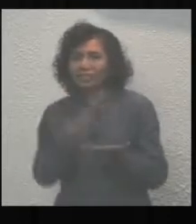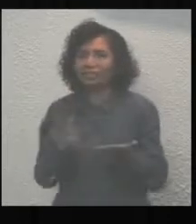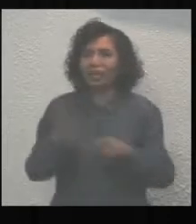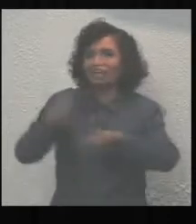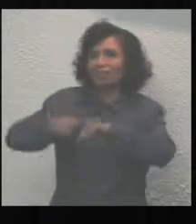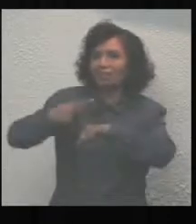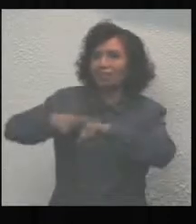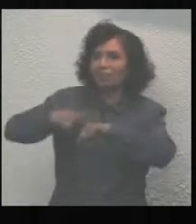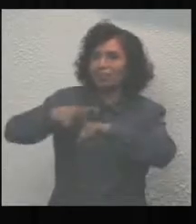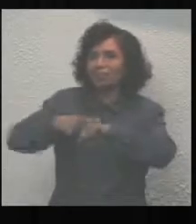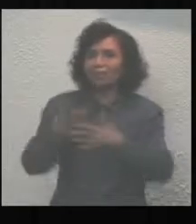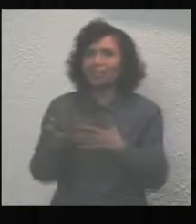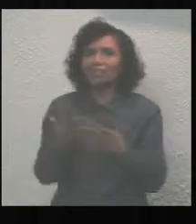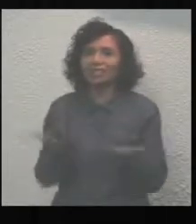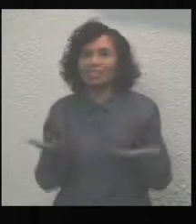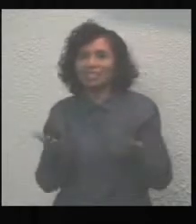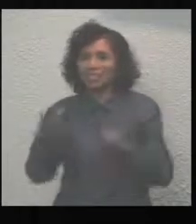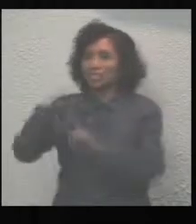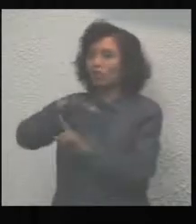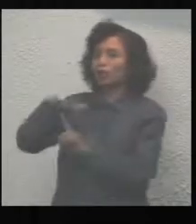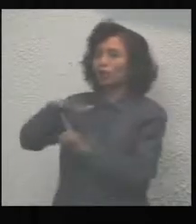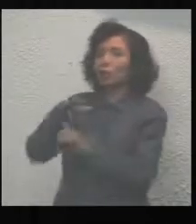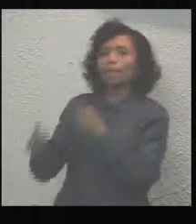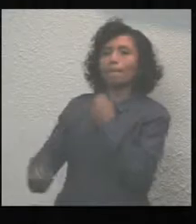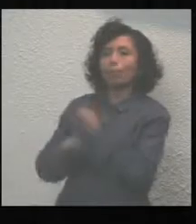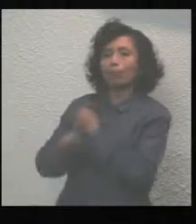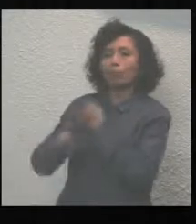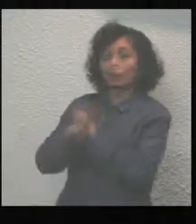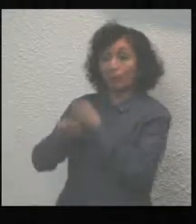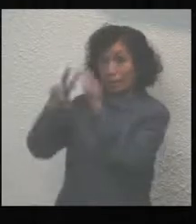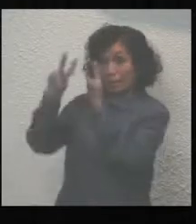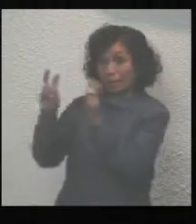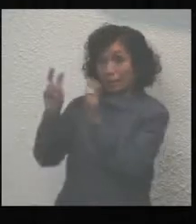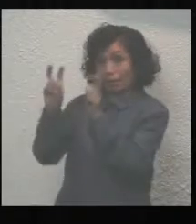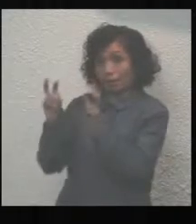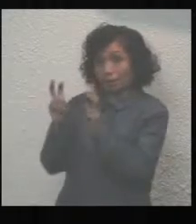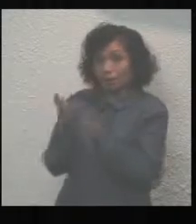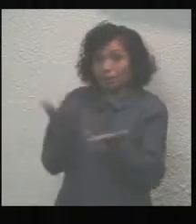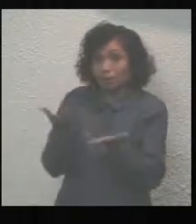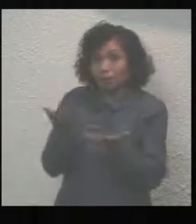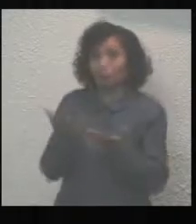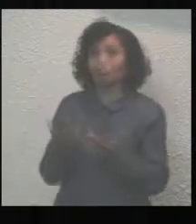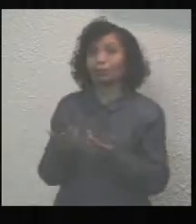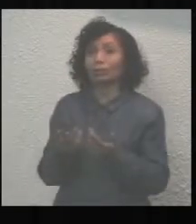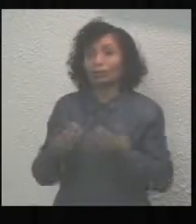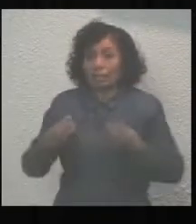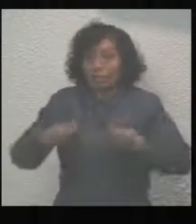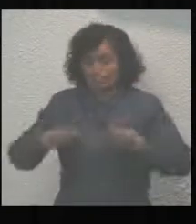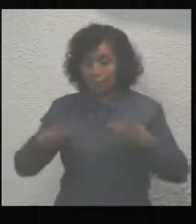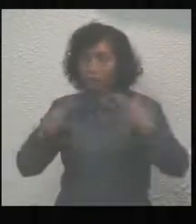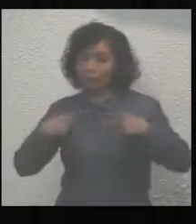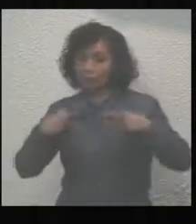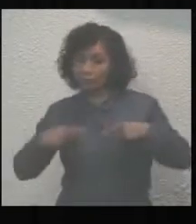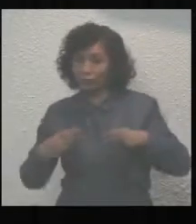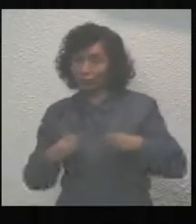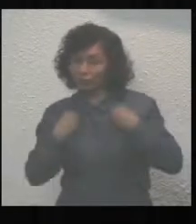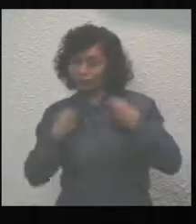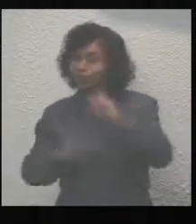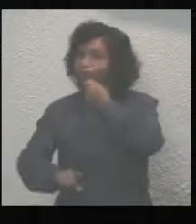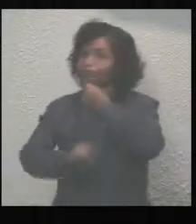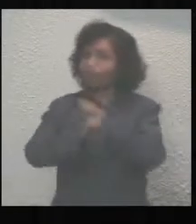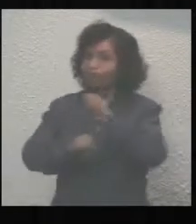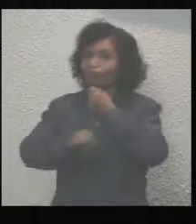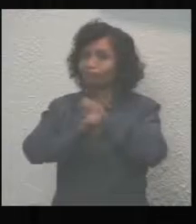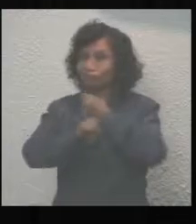y de descuidos con el ambiente temas que ponen en entredicho la calidad de la vida de los habitantes a la vez que